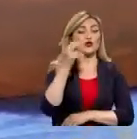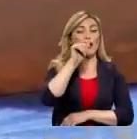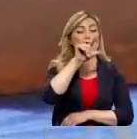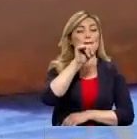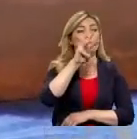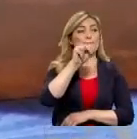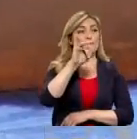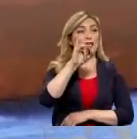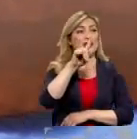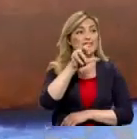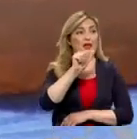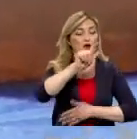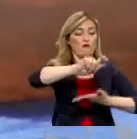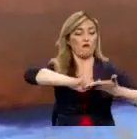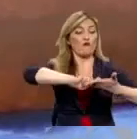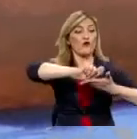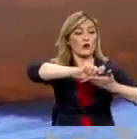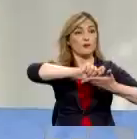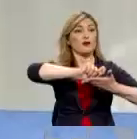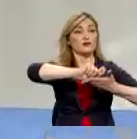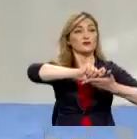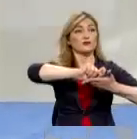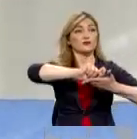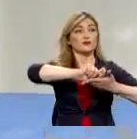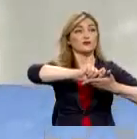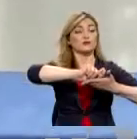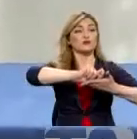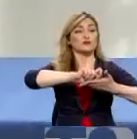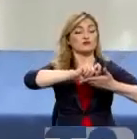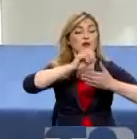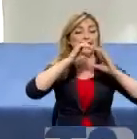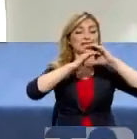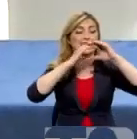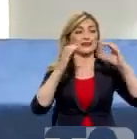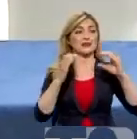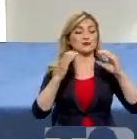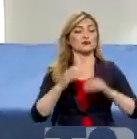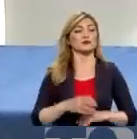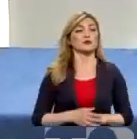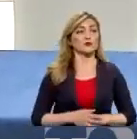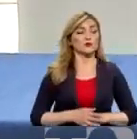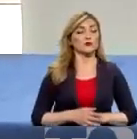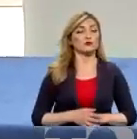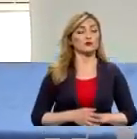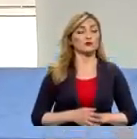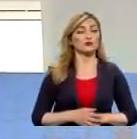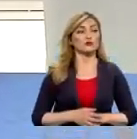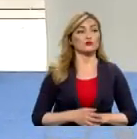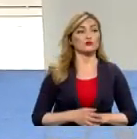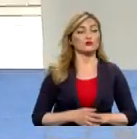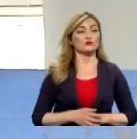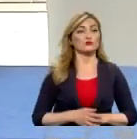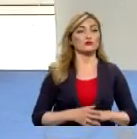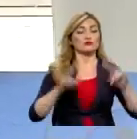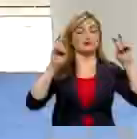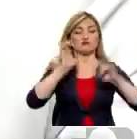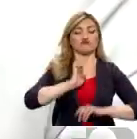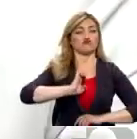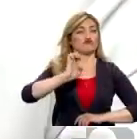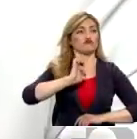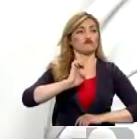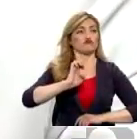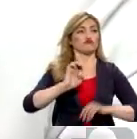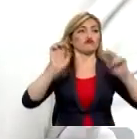su firma en el formulario del CNE, anunciando que proviene de la corriente del pragmatismo ético.